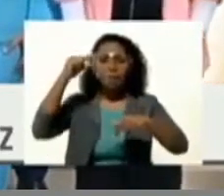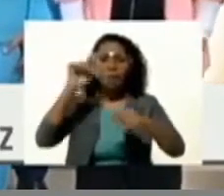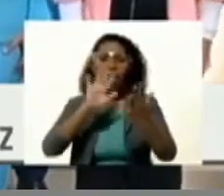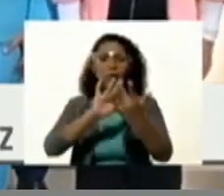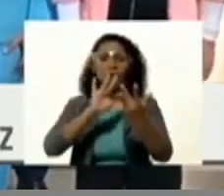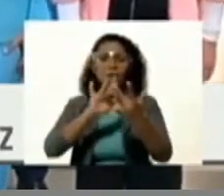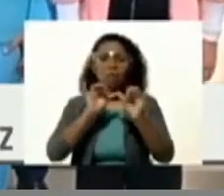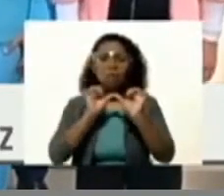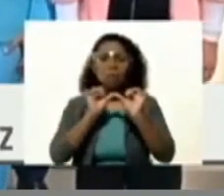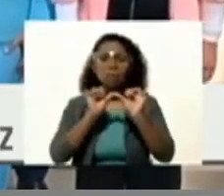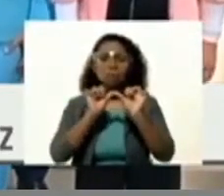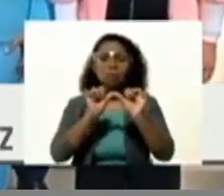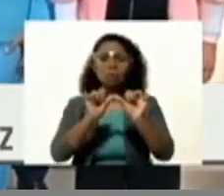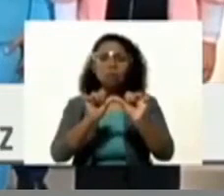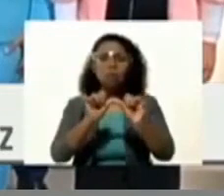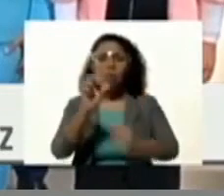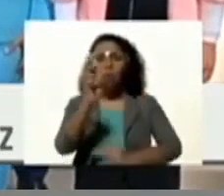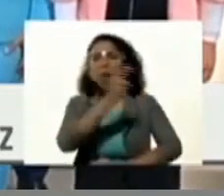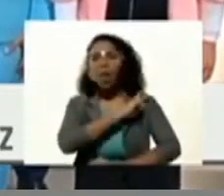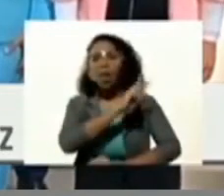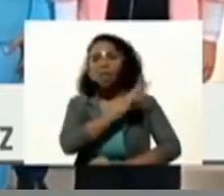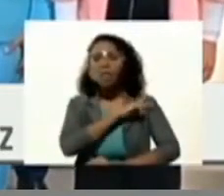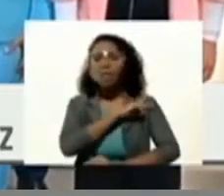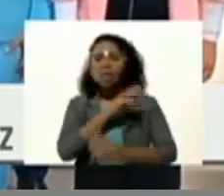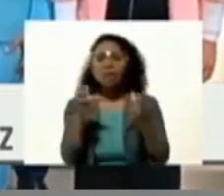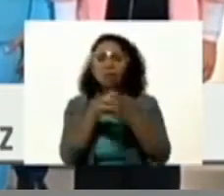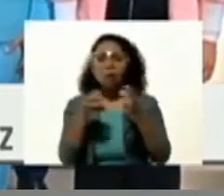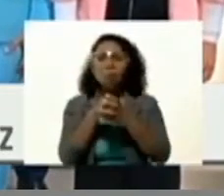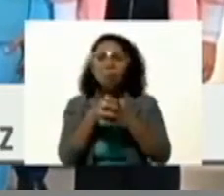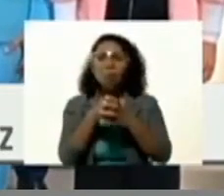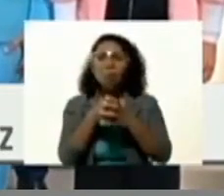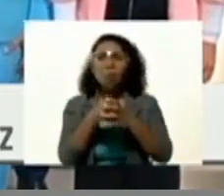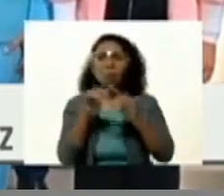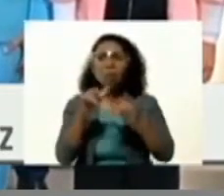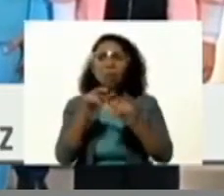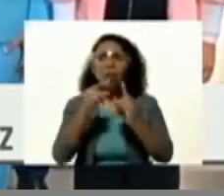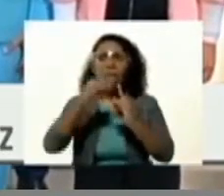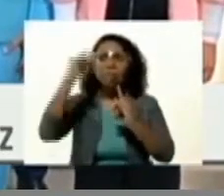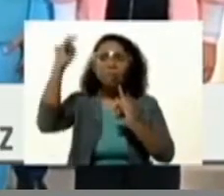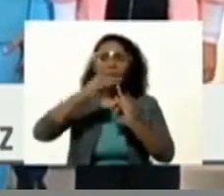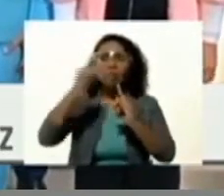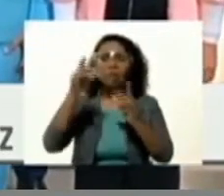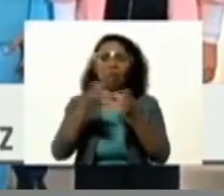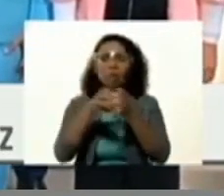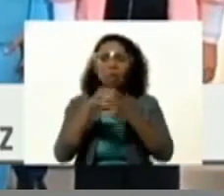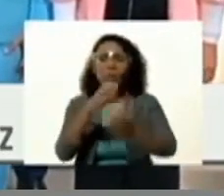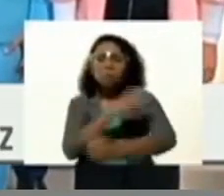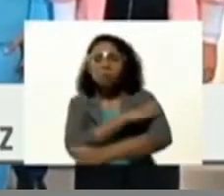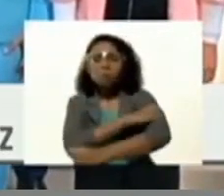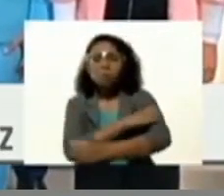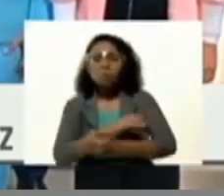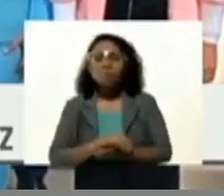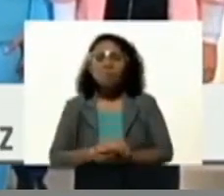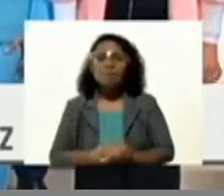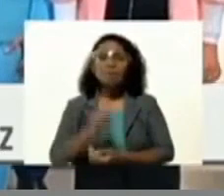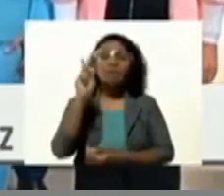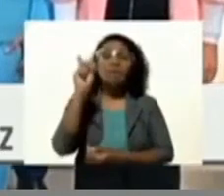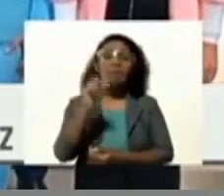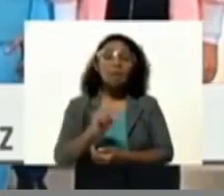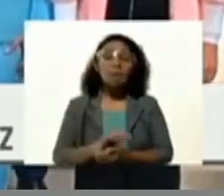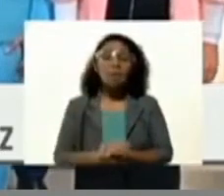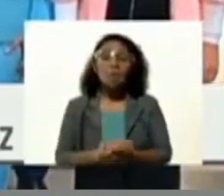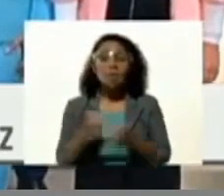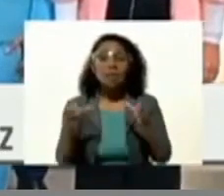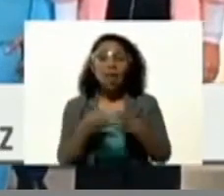contacto permanente con el jefe de la delegación de la autodenominada Plataforma Unitaria y también con